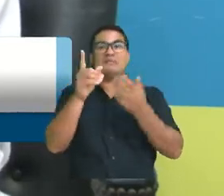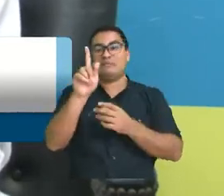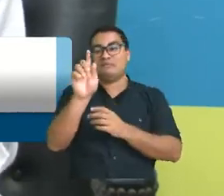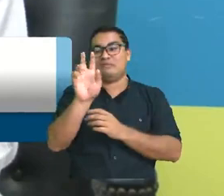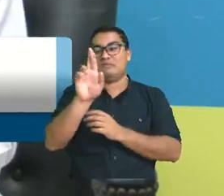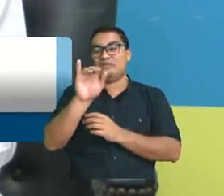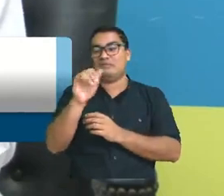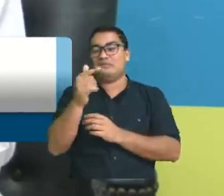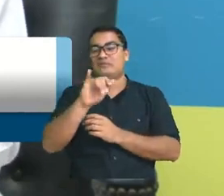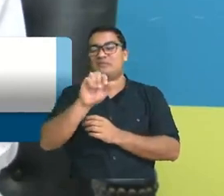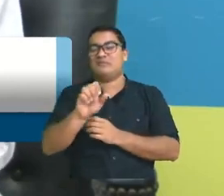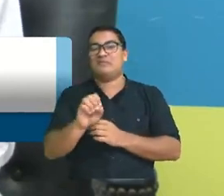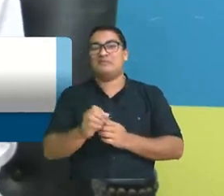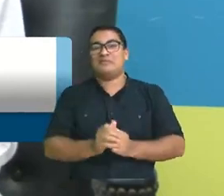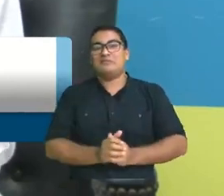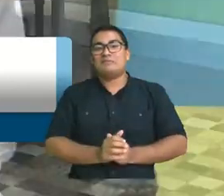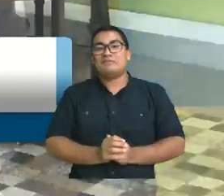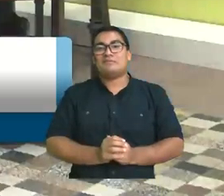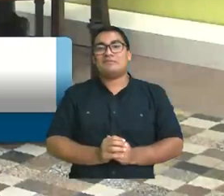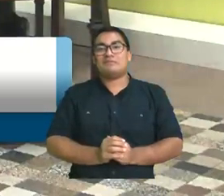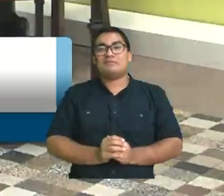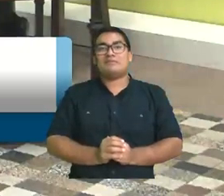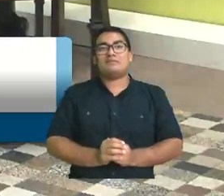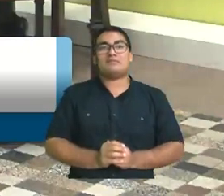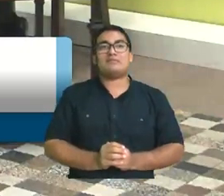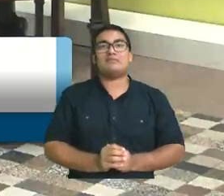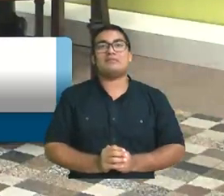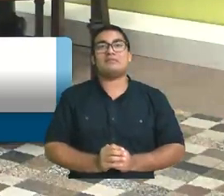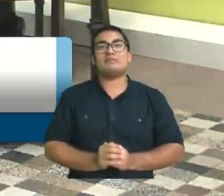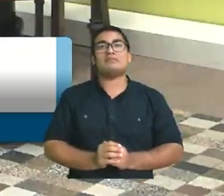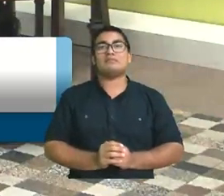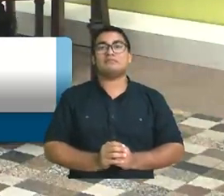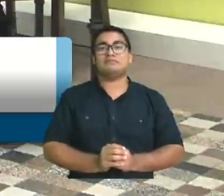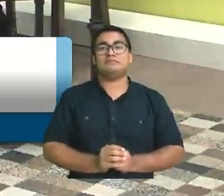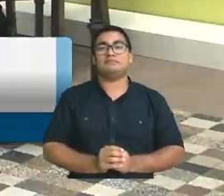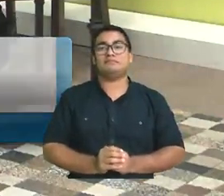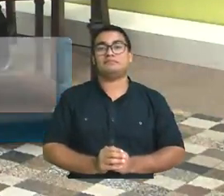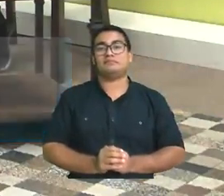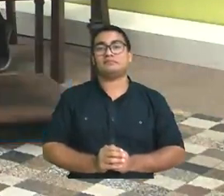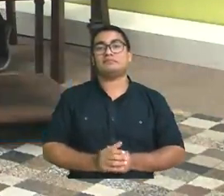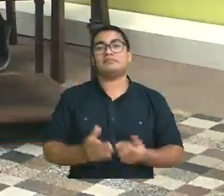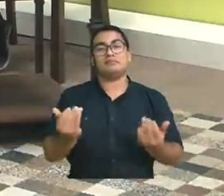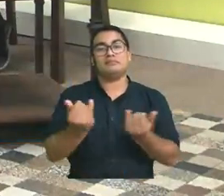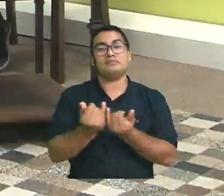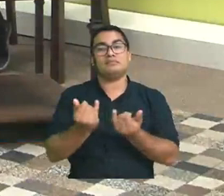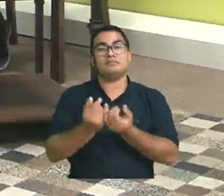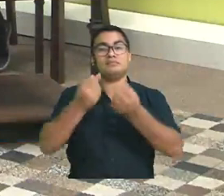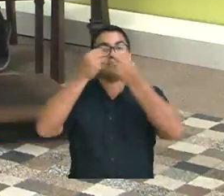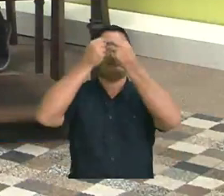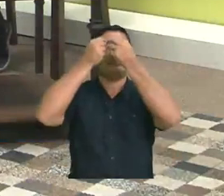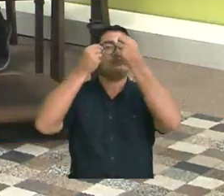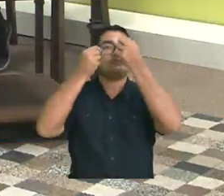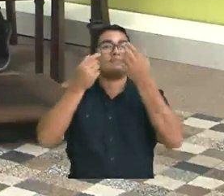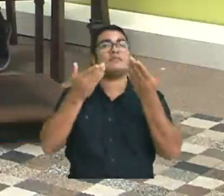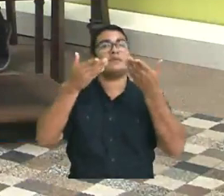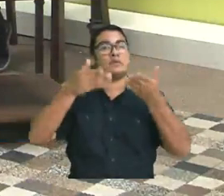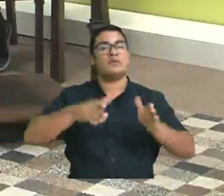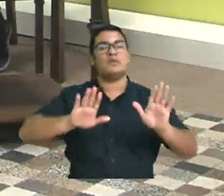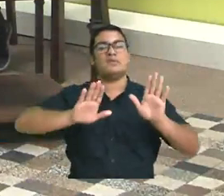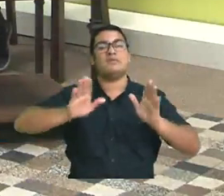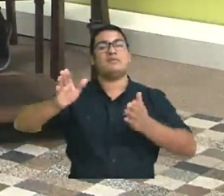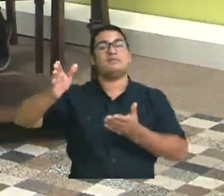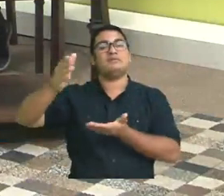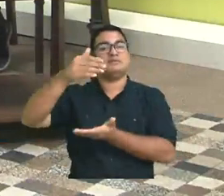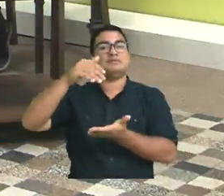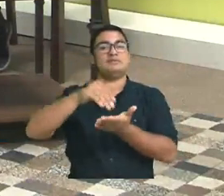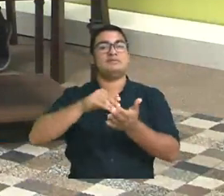No sé si has escuchado hablar del pterigio. La hacen ahí bastante. Es una cirugía, igual es una de las más comunes en el Centro Nacional